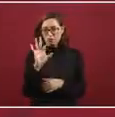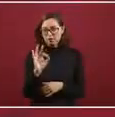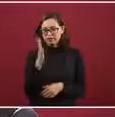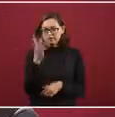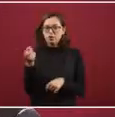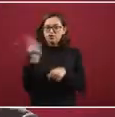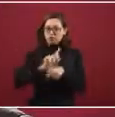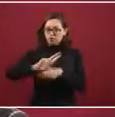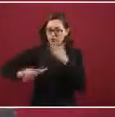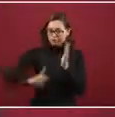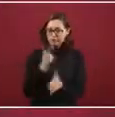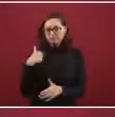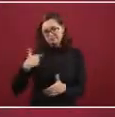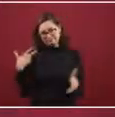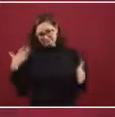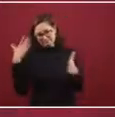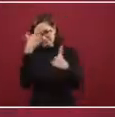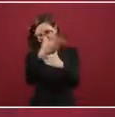días.